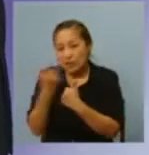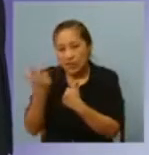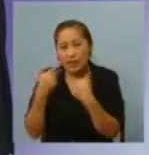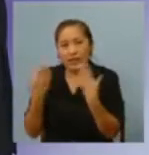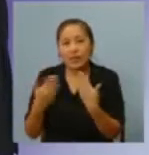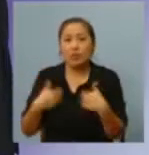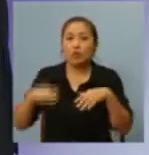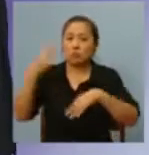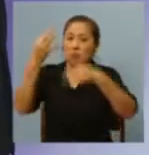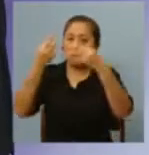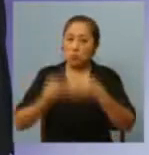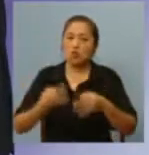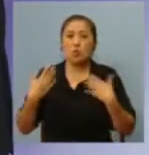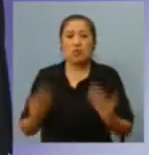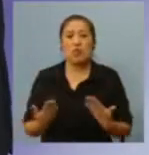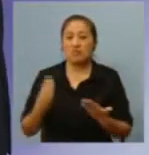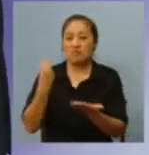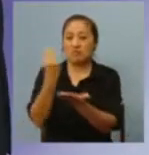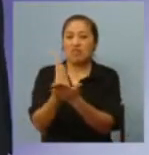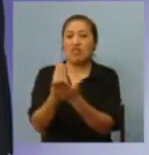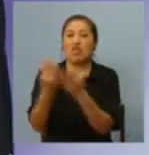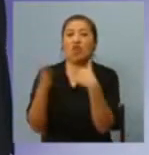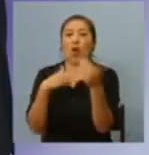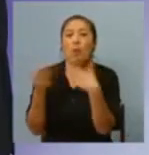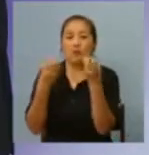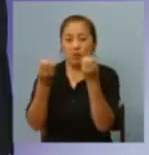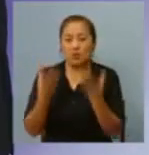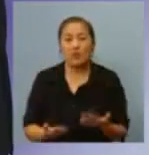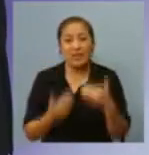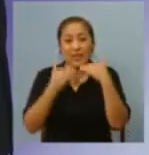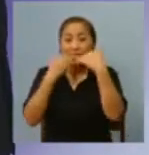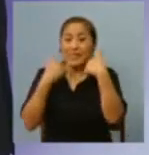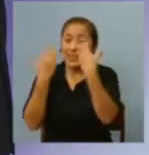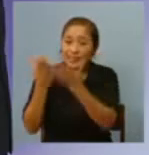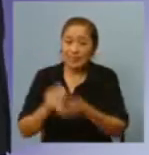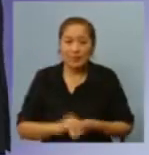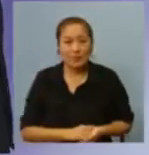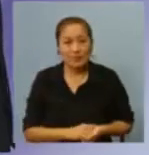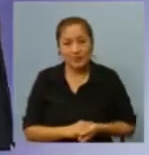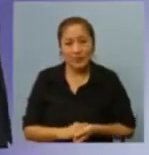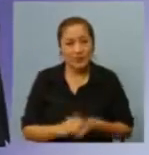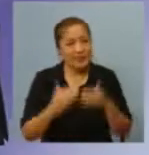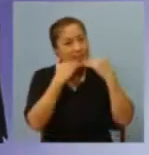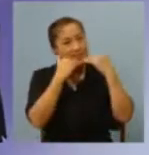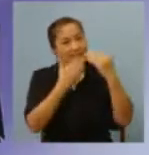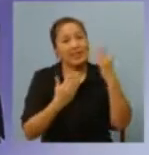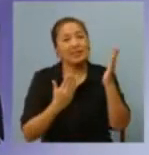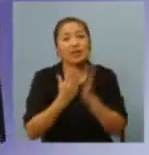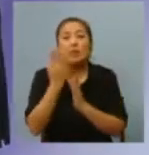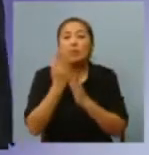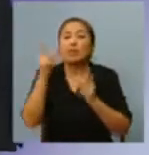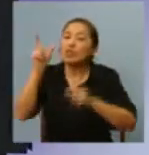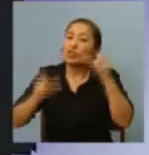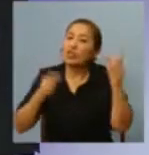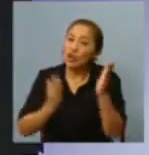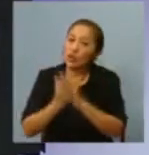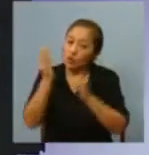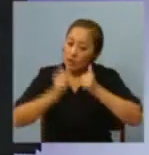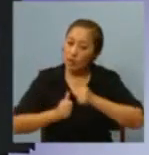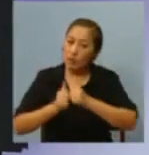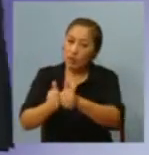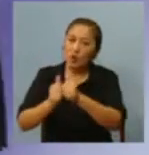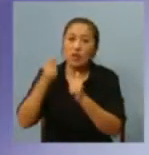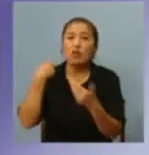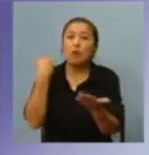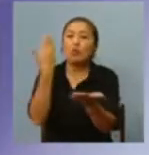por la altura del nivel de debate que mostraron ayer. Y gracias a vos, Omar. Muchas gracias y seguramente la gente va a seguir acompañando